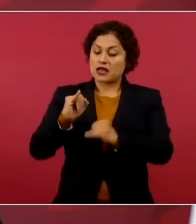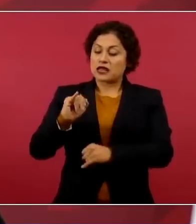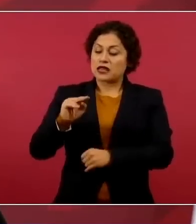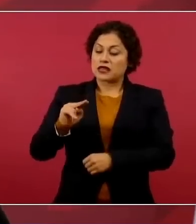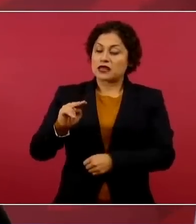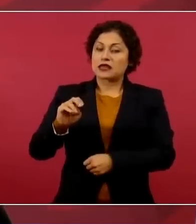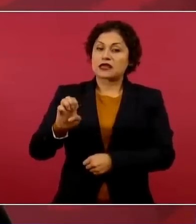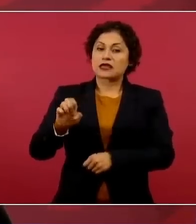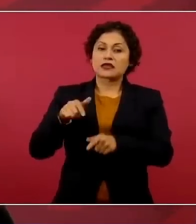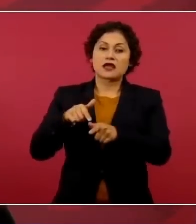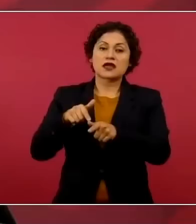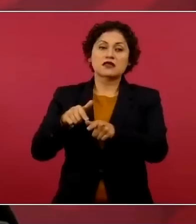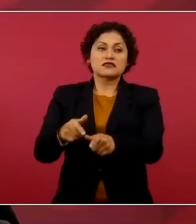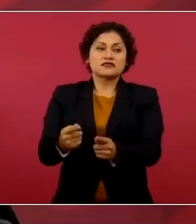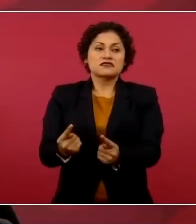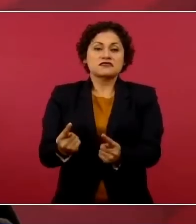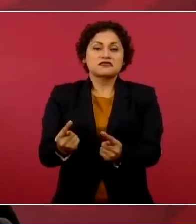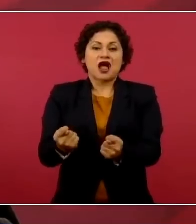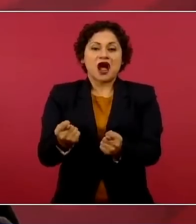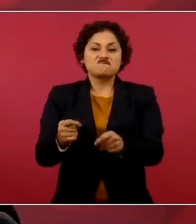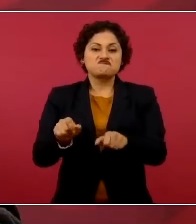En una democracia